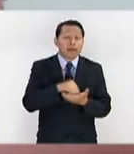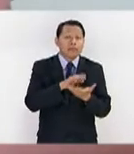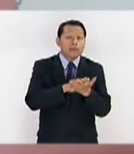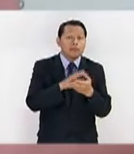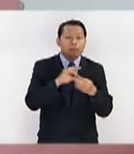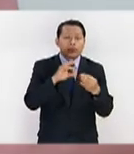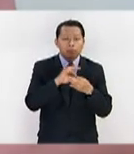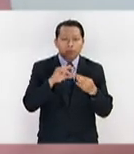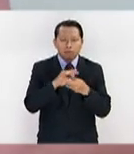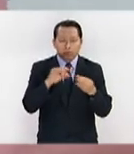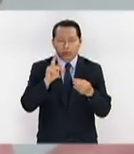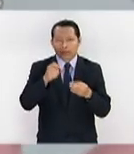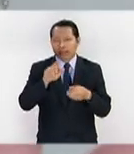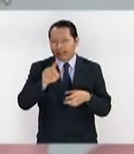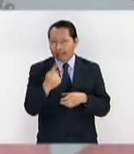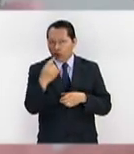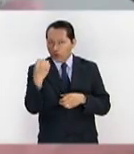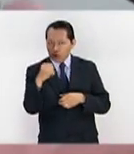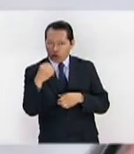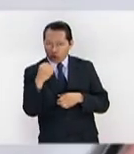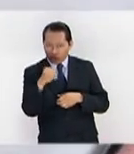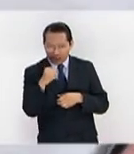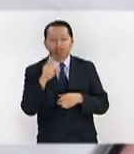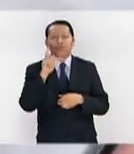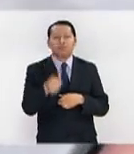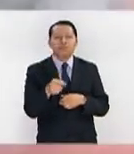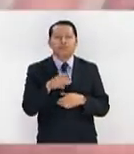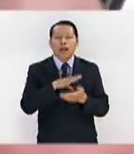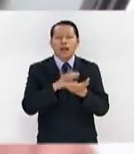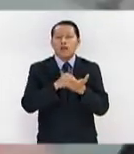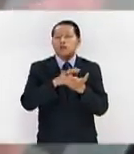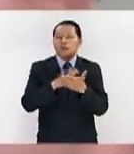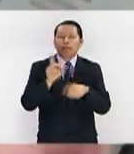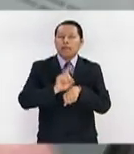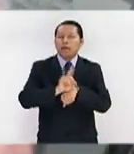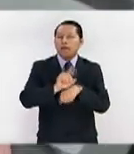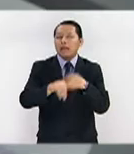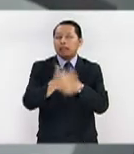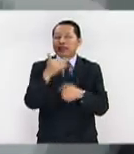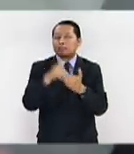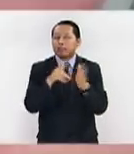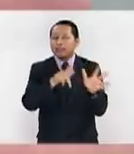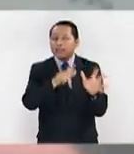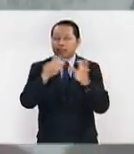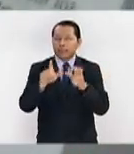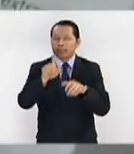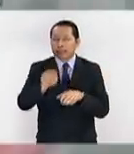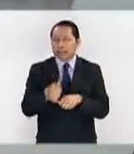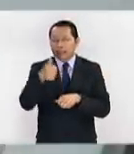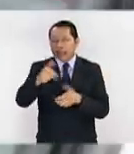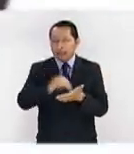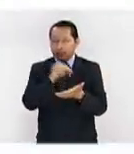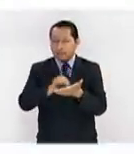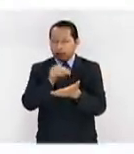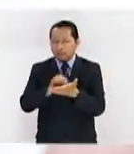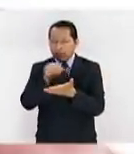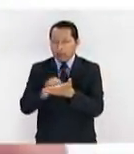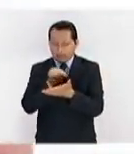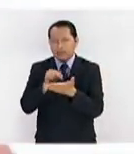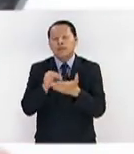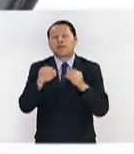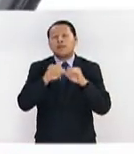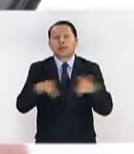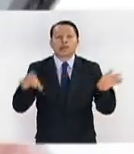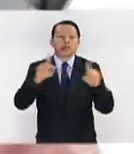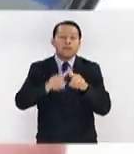señalan que con el corte al 31 de octubre se ha registrado un promedio diario de 15.776 firmas,